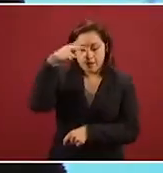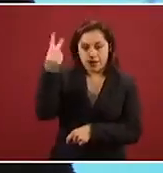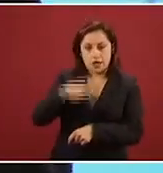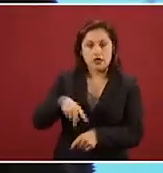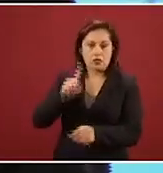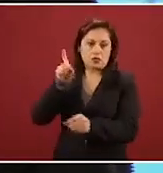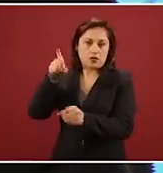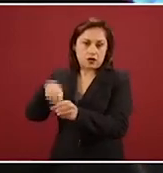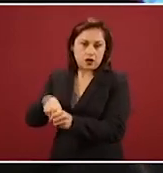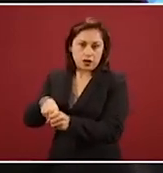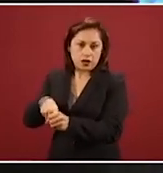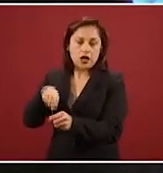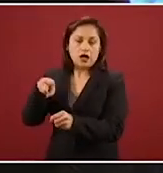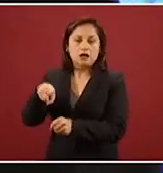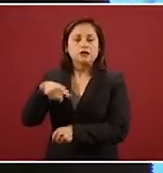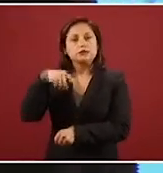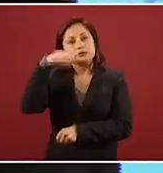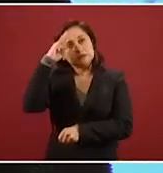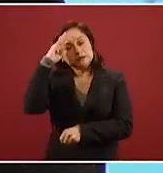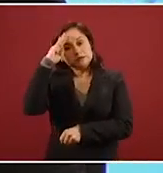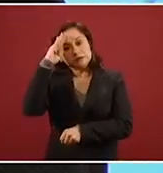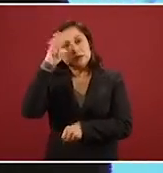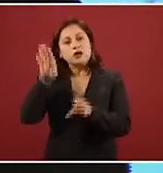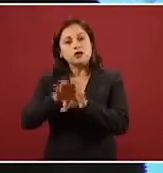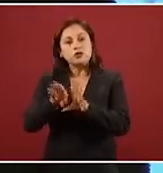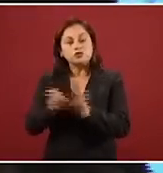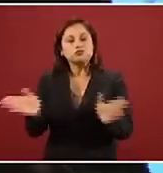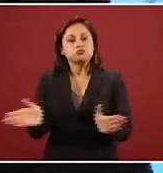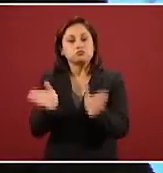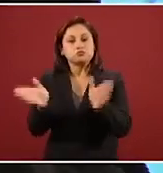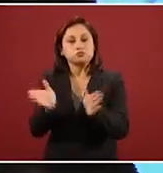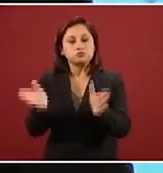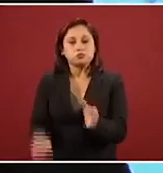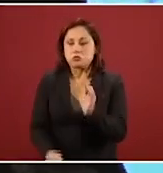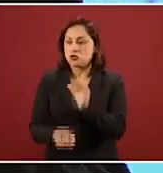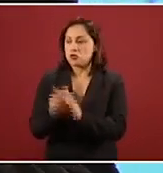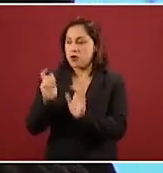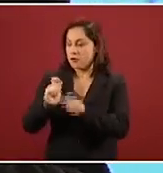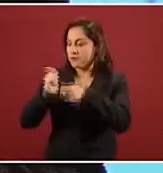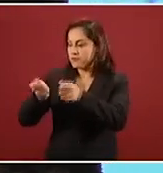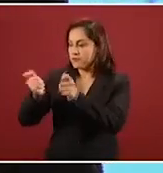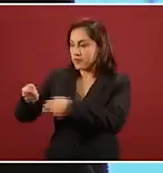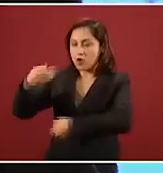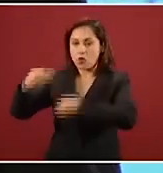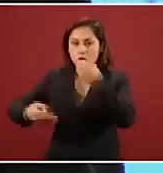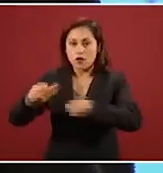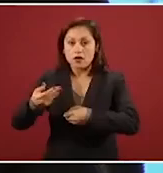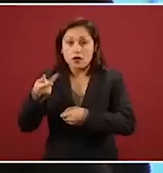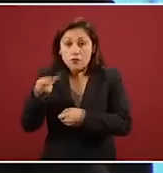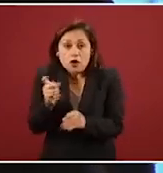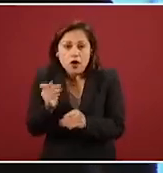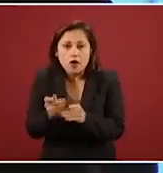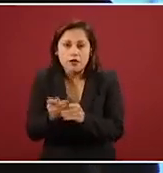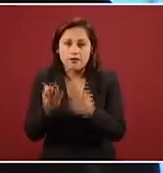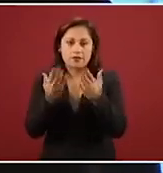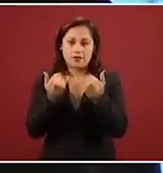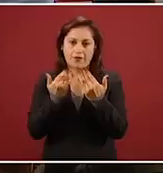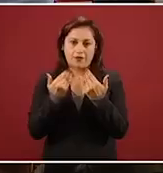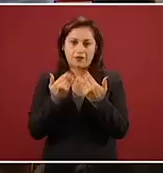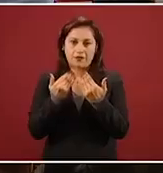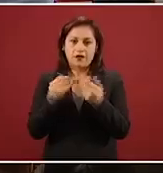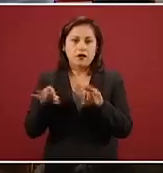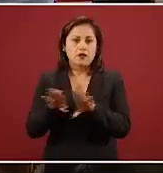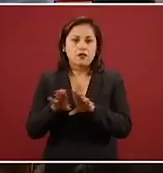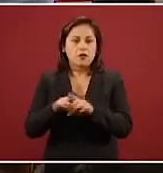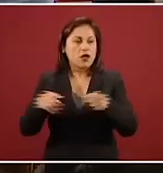se impulse una formación de este jurado. Pero hoy por hoy no hay este mecanismo de solución de controversias.